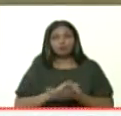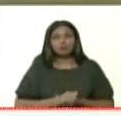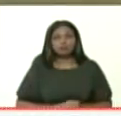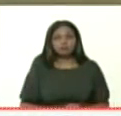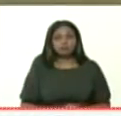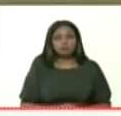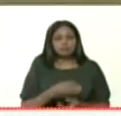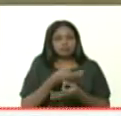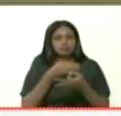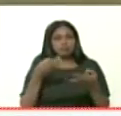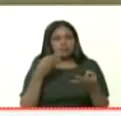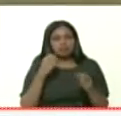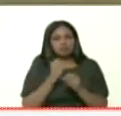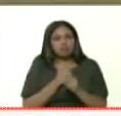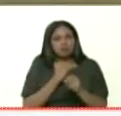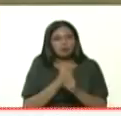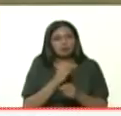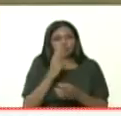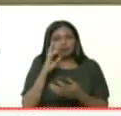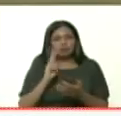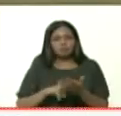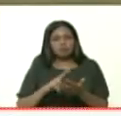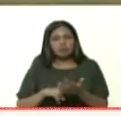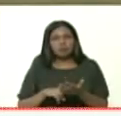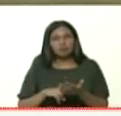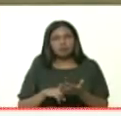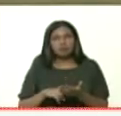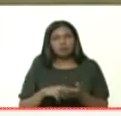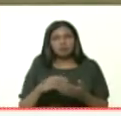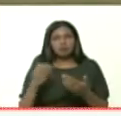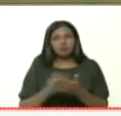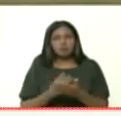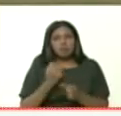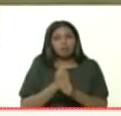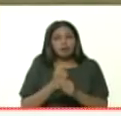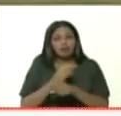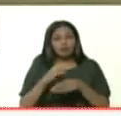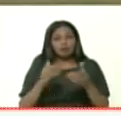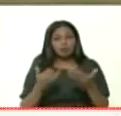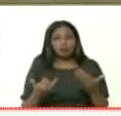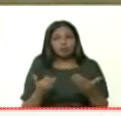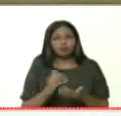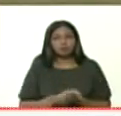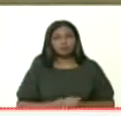2019. Excelente trabajo. El borrador, que ya están trabajando,